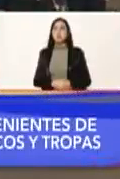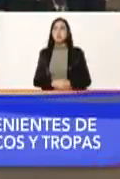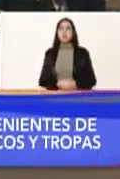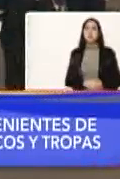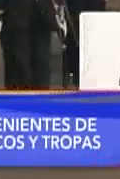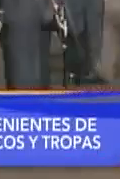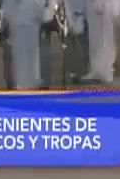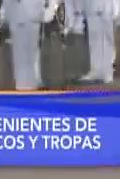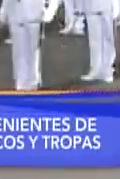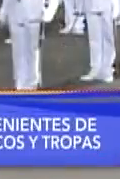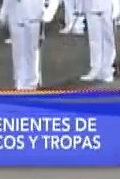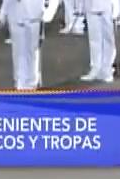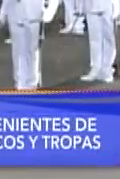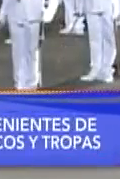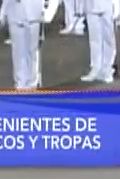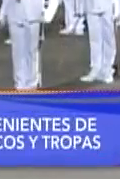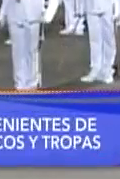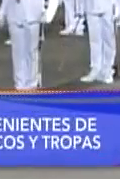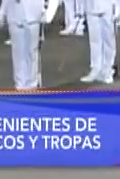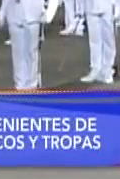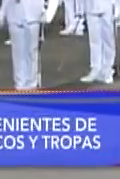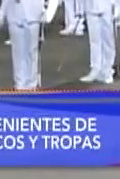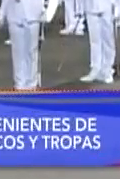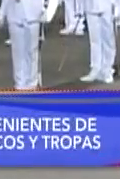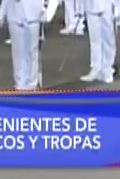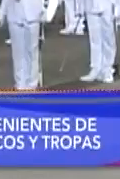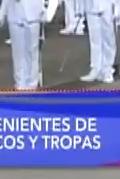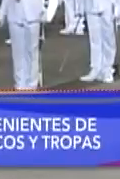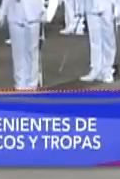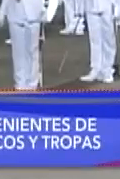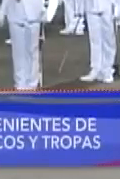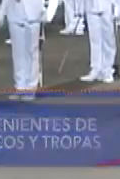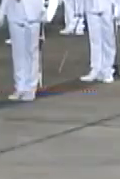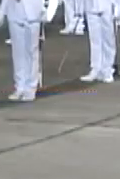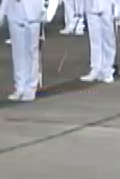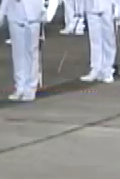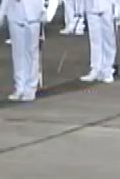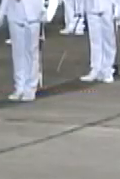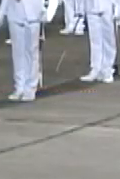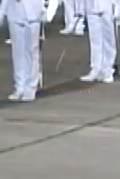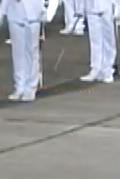Honores a la bandera nacional. Al hombro.